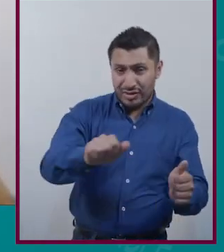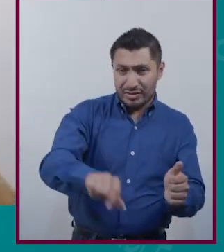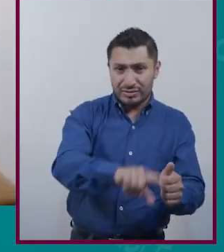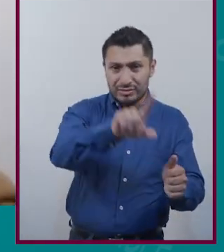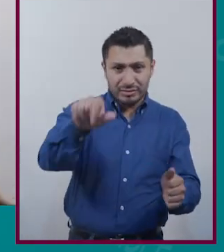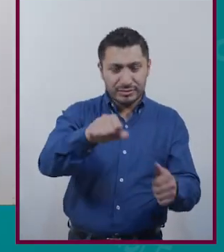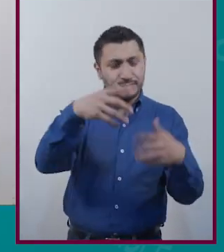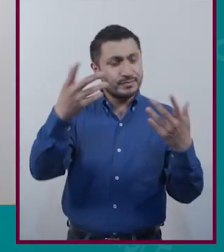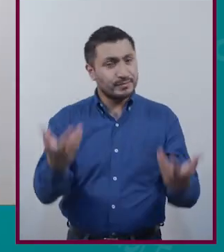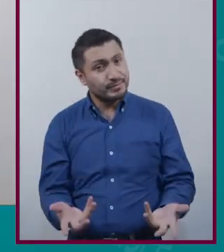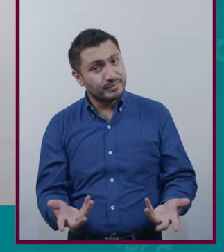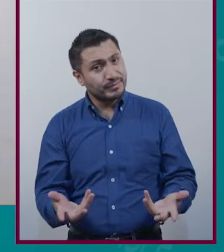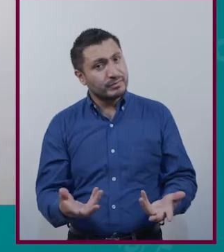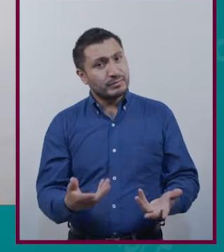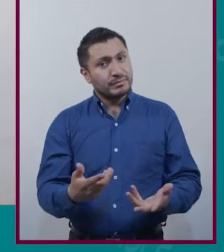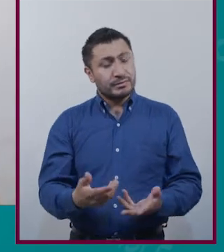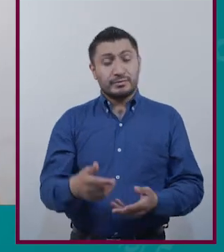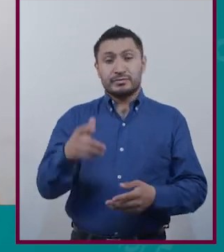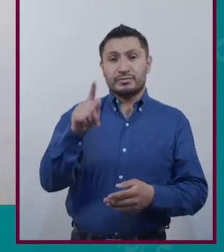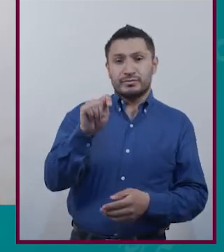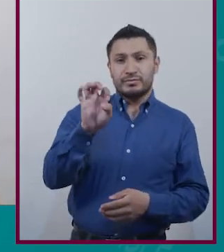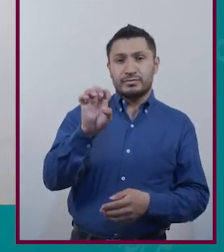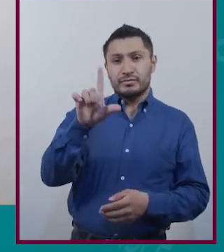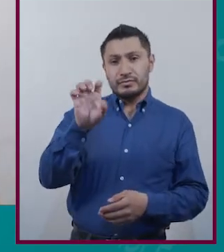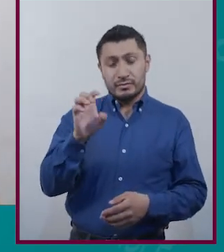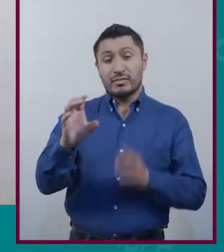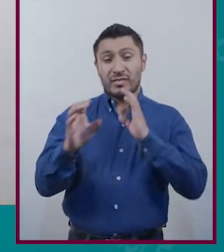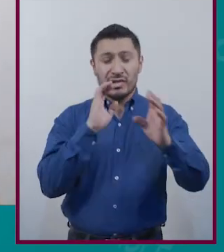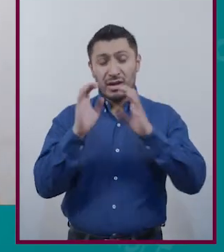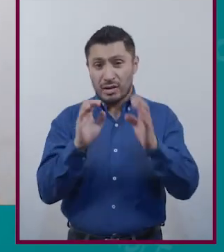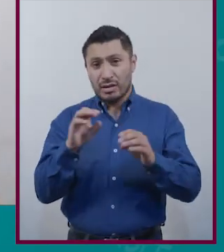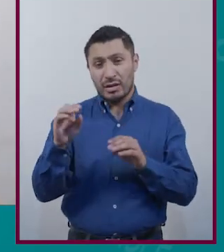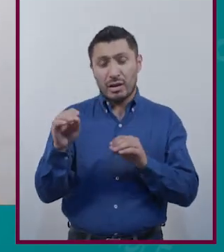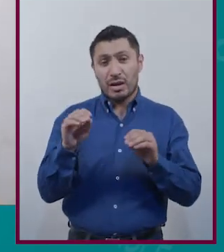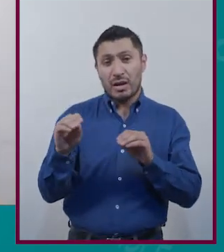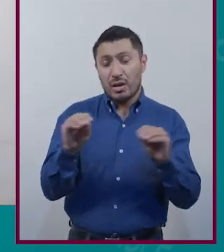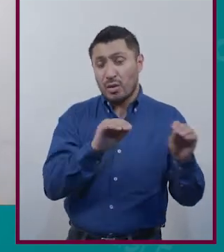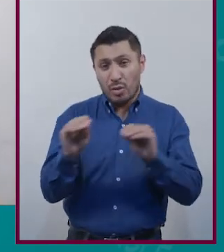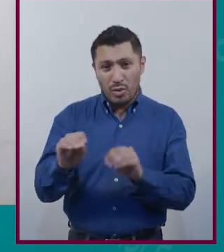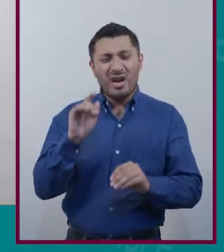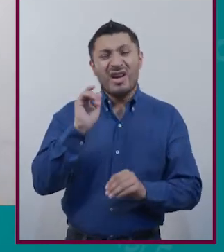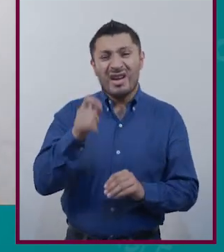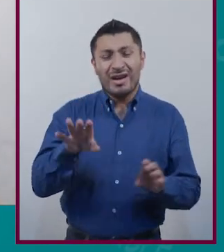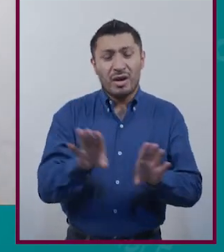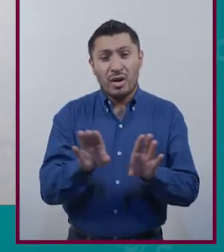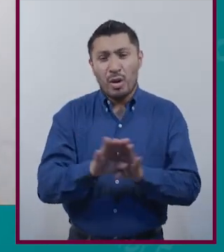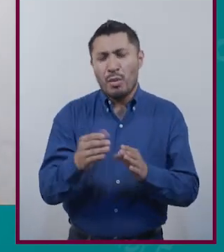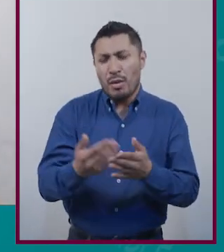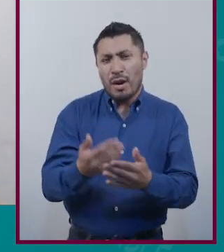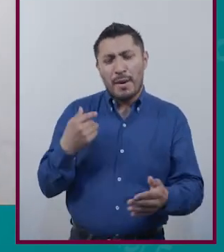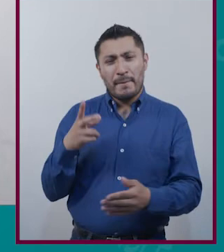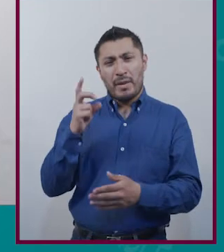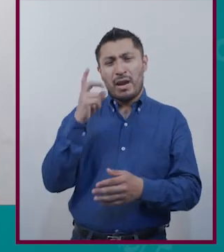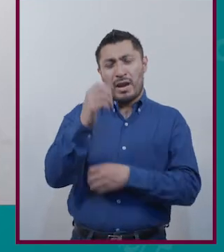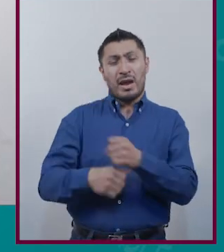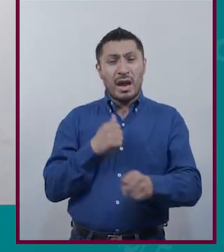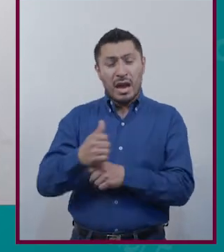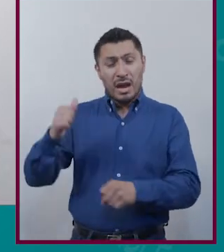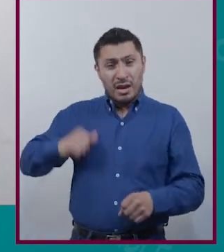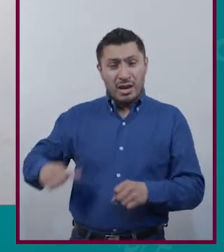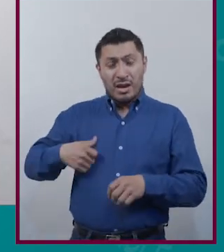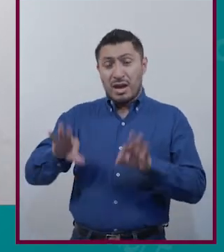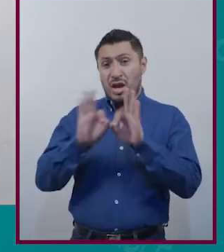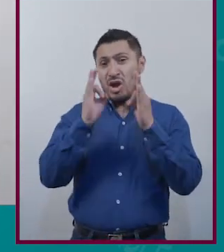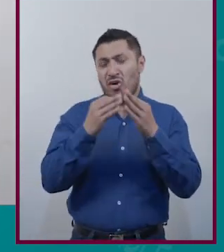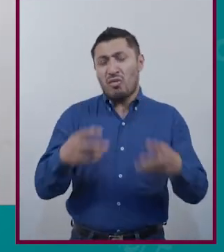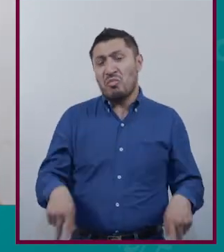viene las telecomunicaciones móviles que datan de hace aproximadamente 3 décadas de manera